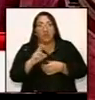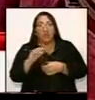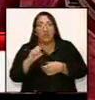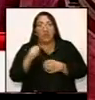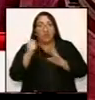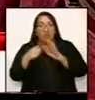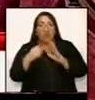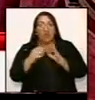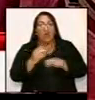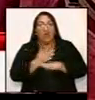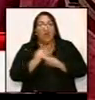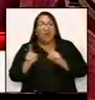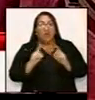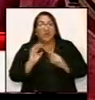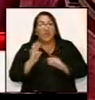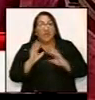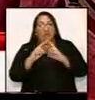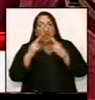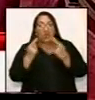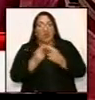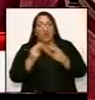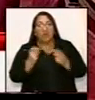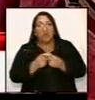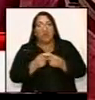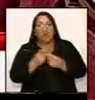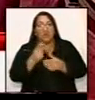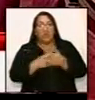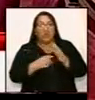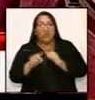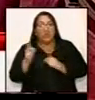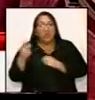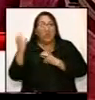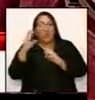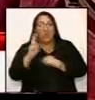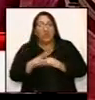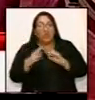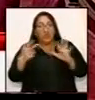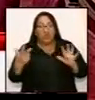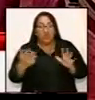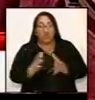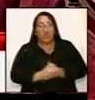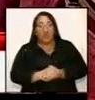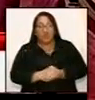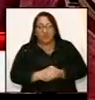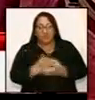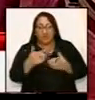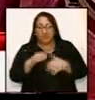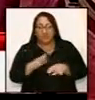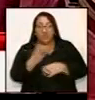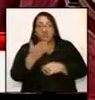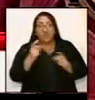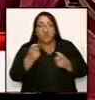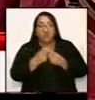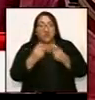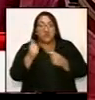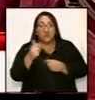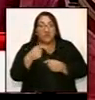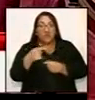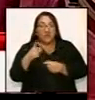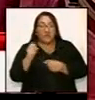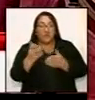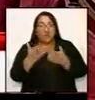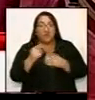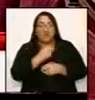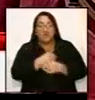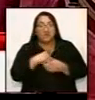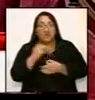fue debatido en la quinta sesión ordinaria de la Comisión realizada el 1 de octubre de 2018, donde a pedido de la congresista Luz Salgado se solicitó al